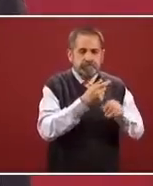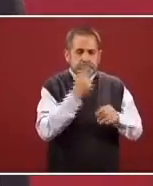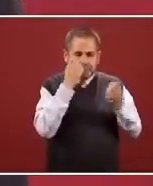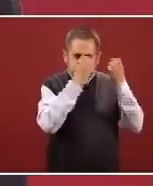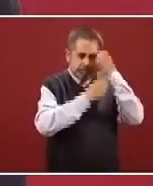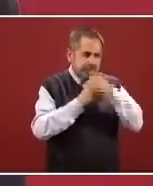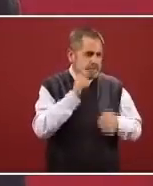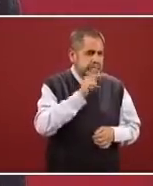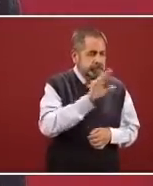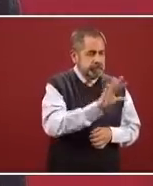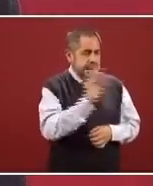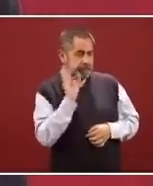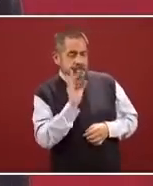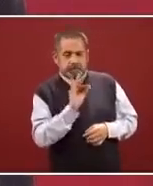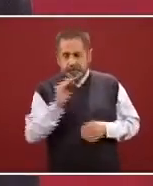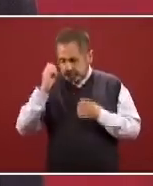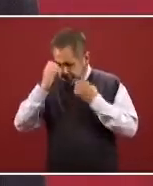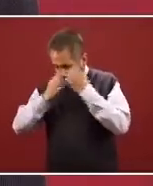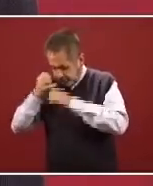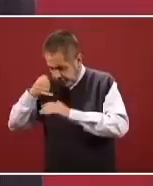apropiado.